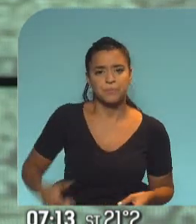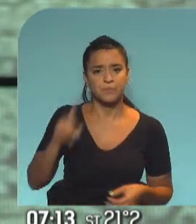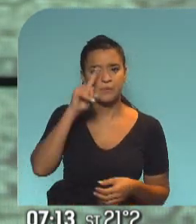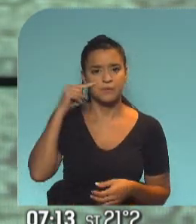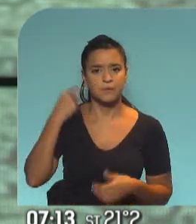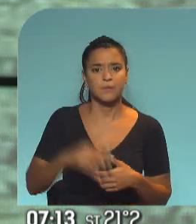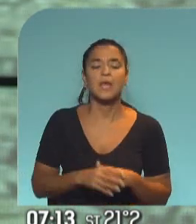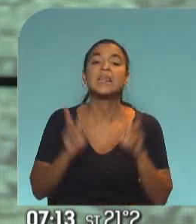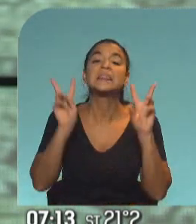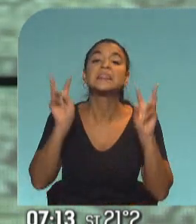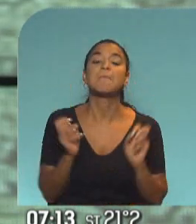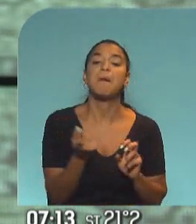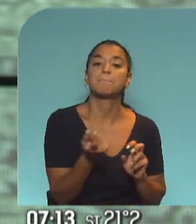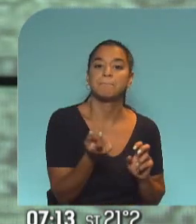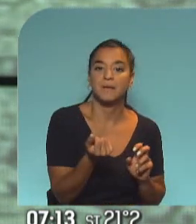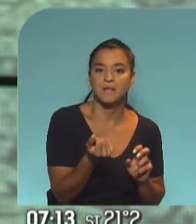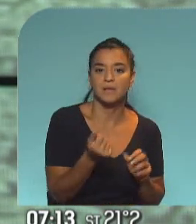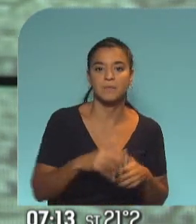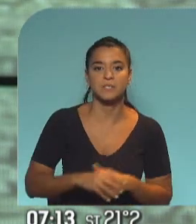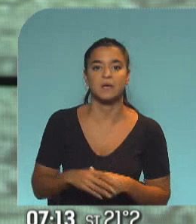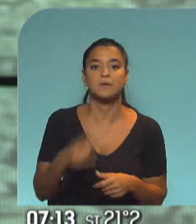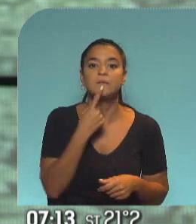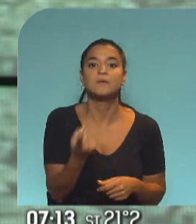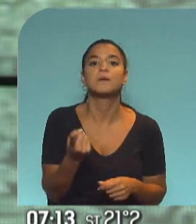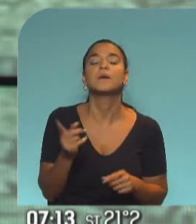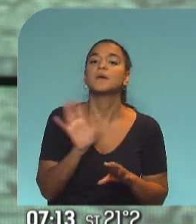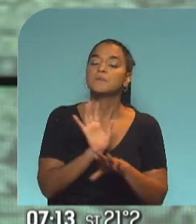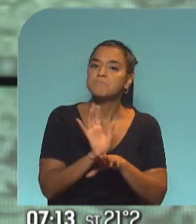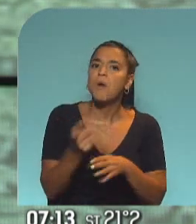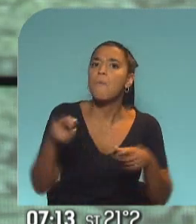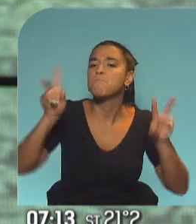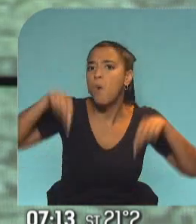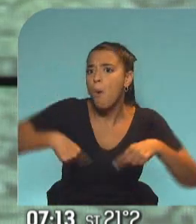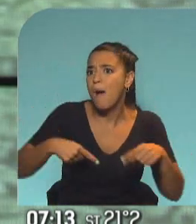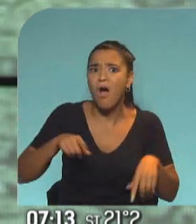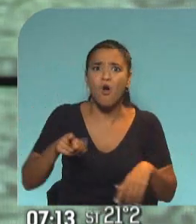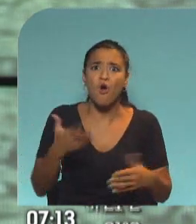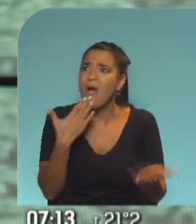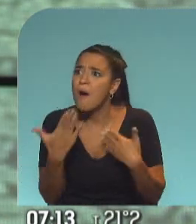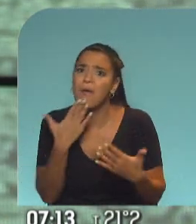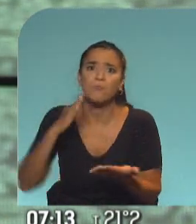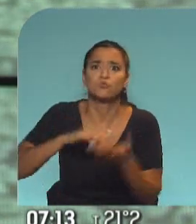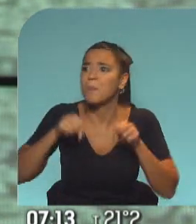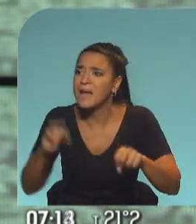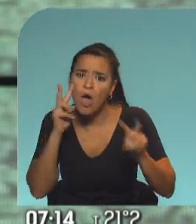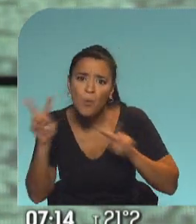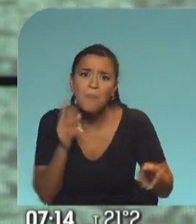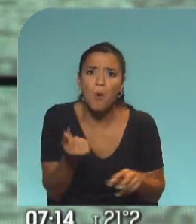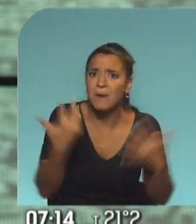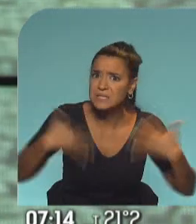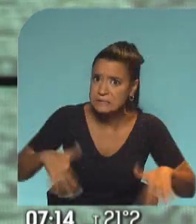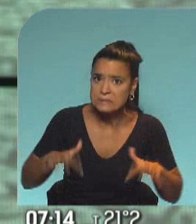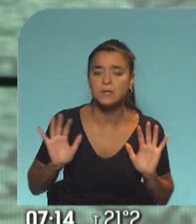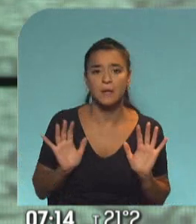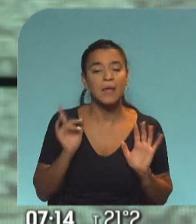Fernández fue el tema de los precios, ¿no? Que también es el tema del momento del que todos hablamos. Cuando vamos al supermercado lo sentimos,